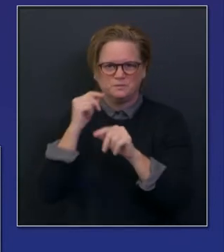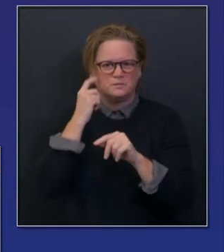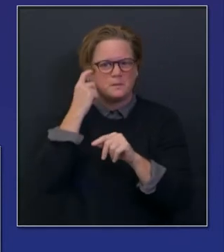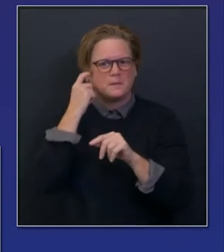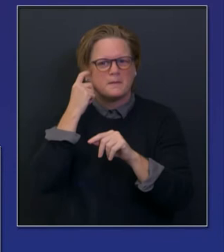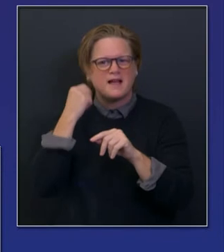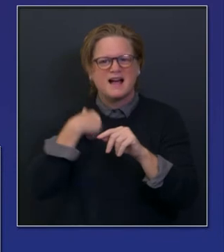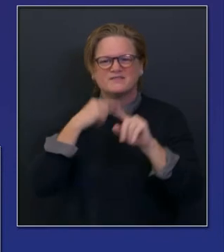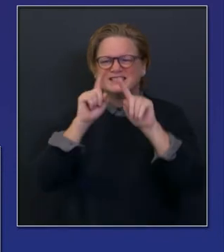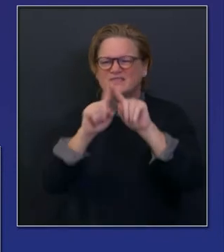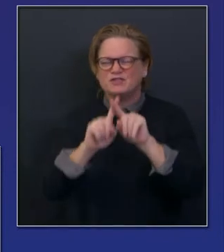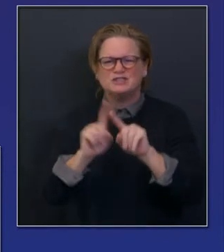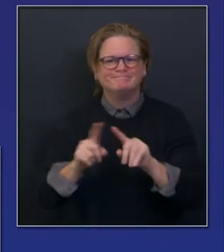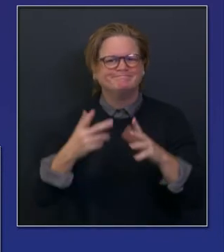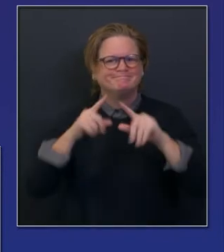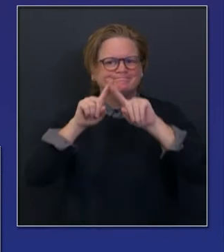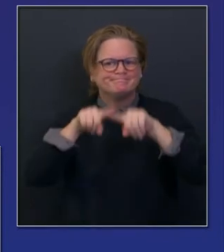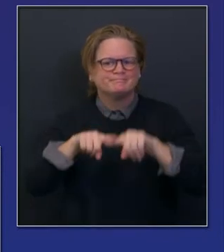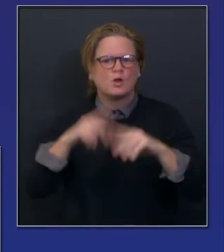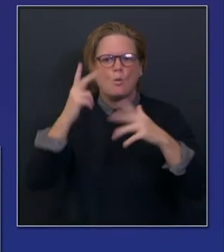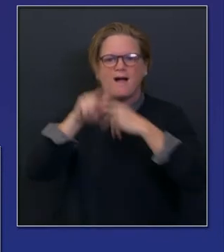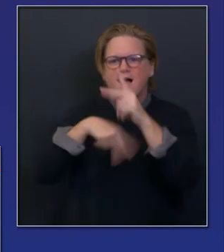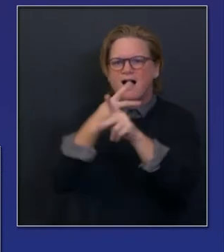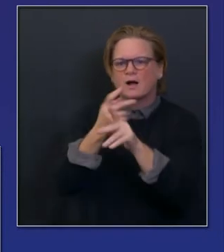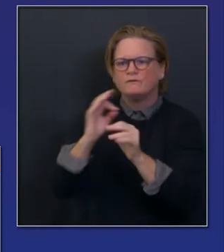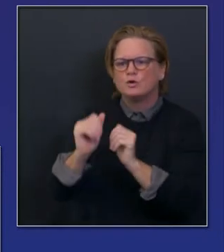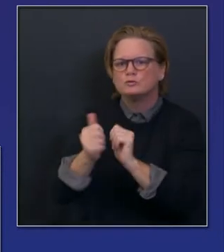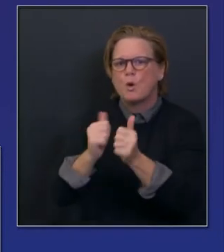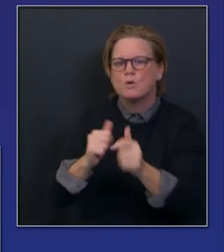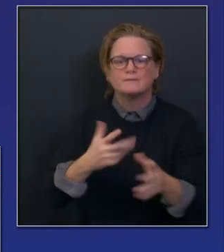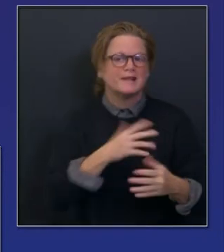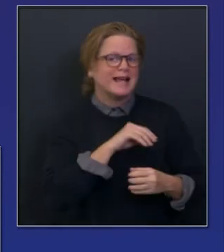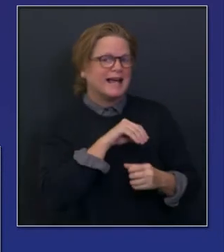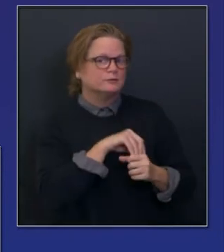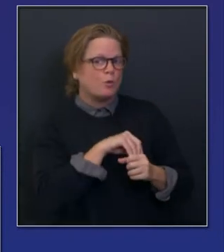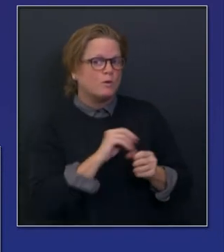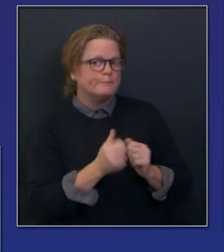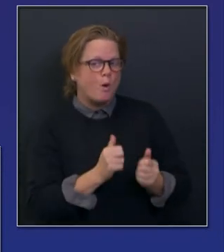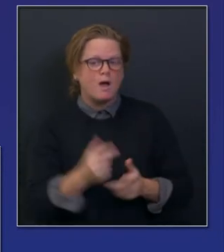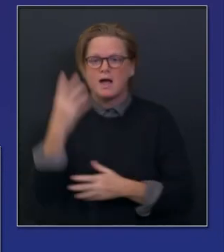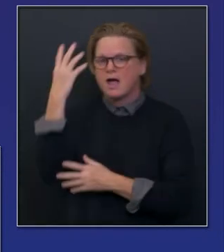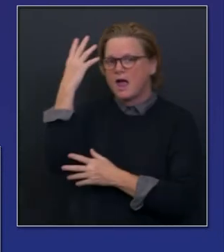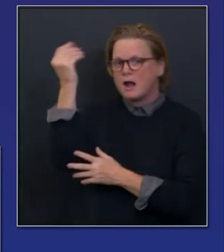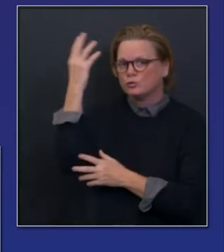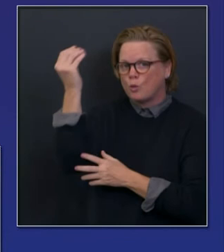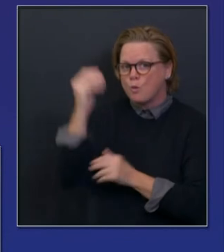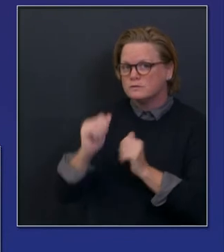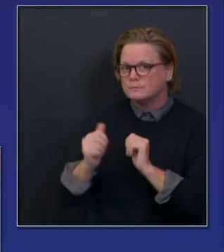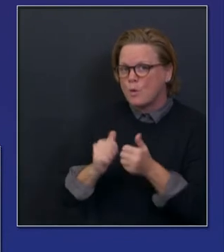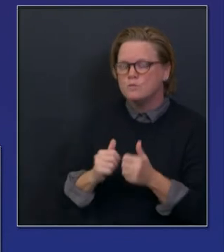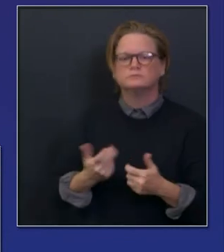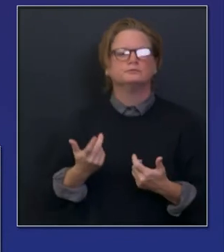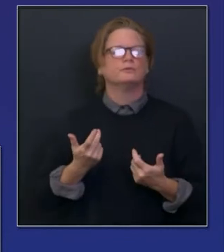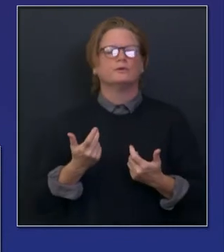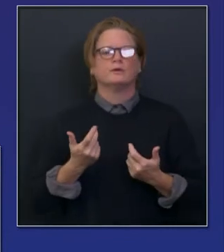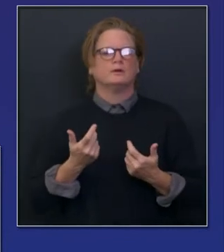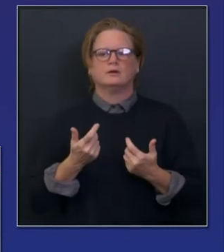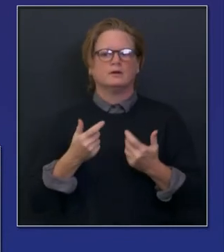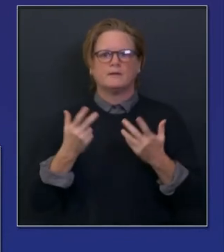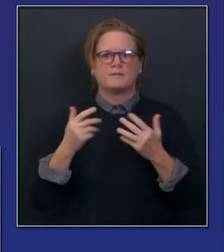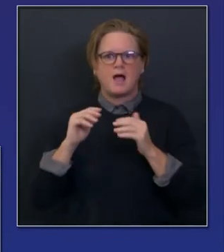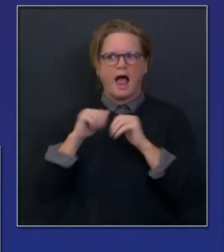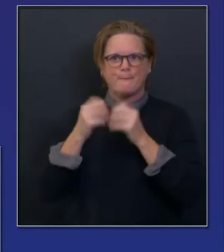covid19.ca.gov, hablando de las actividades, distintos niveles de riesgo al aire libre, en interiores,